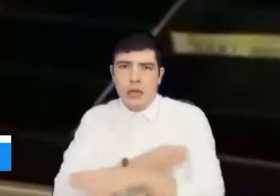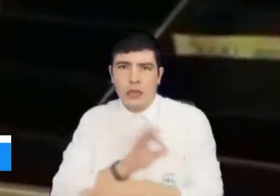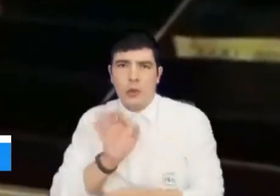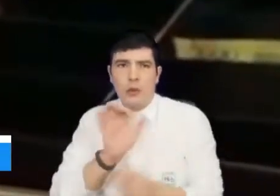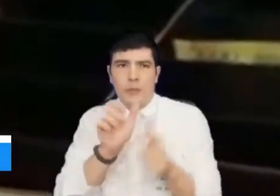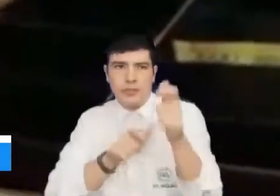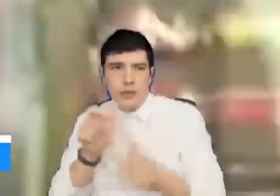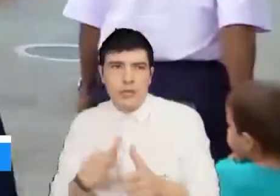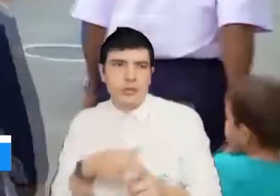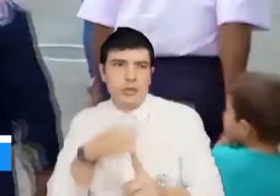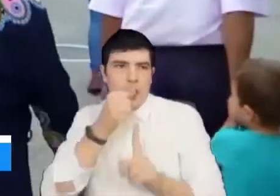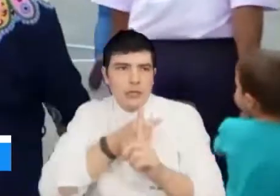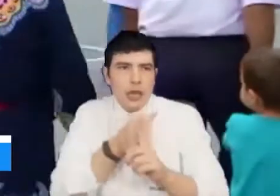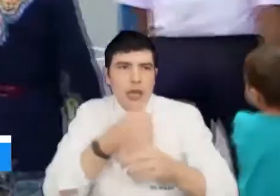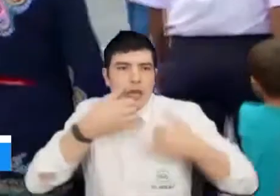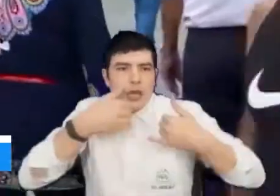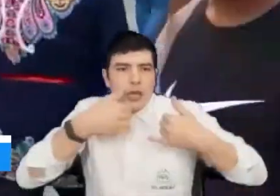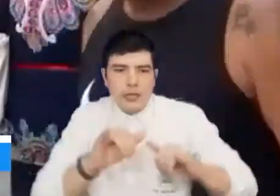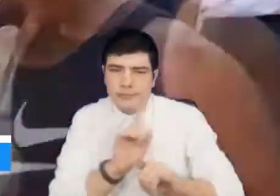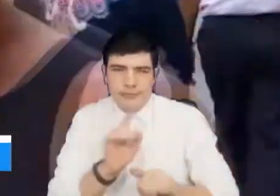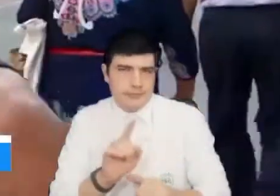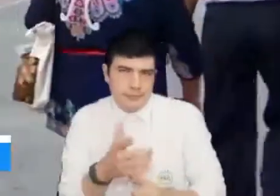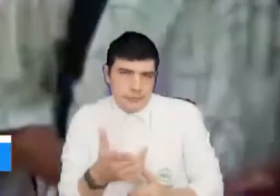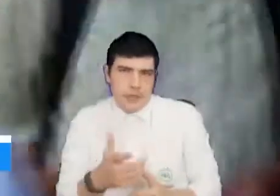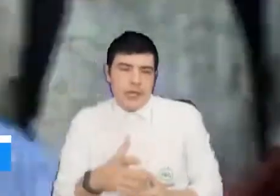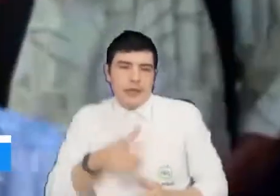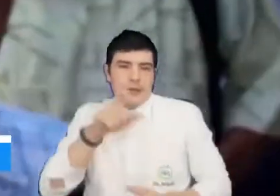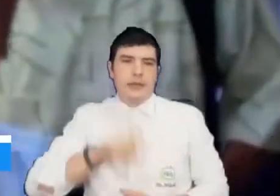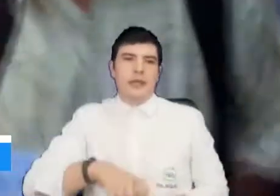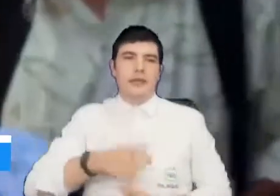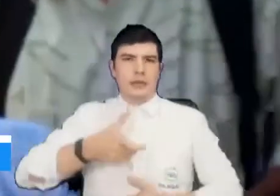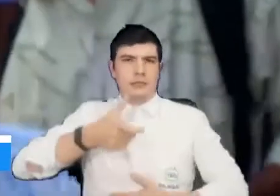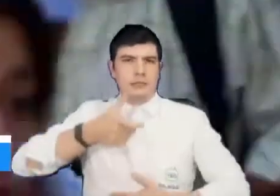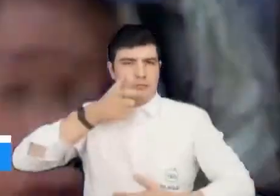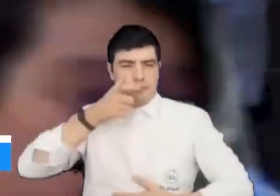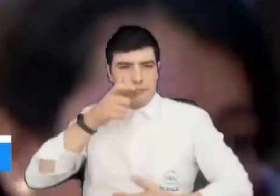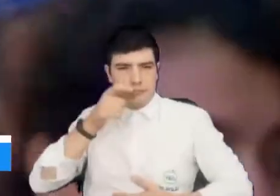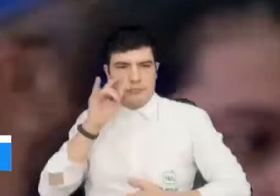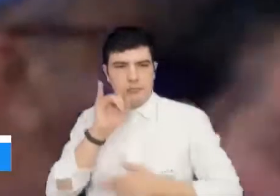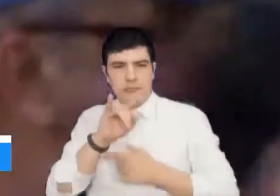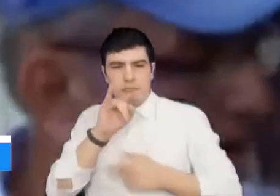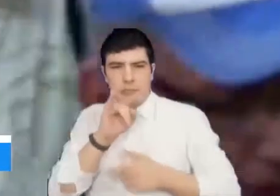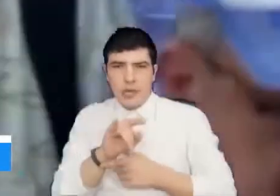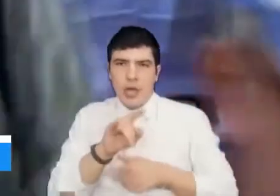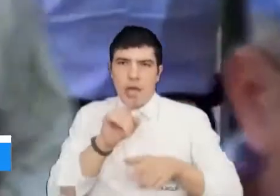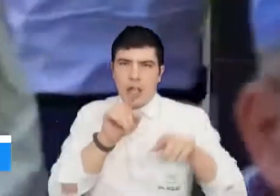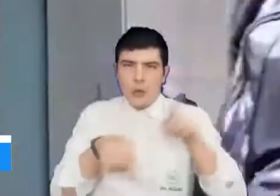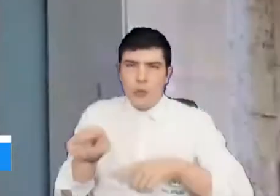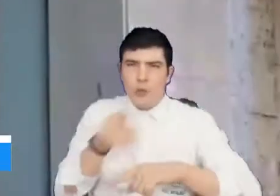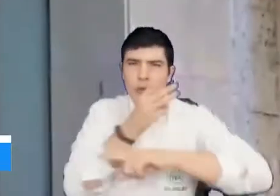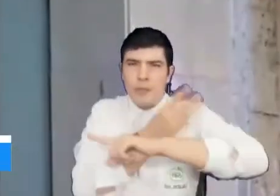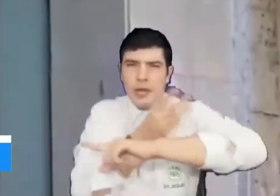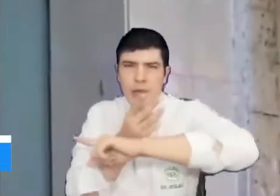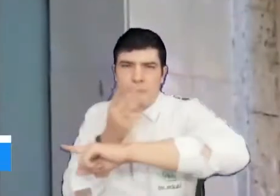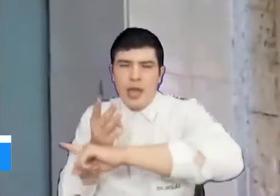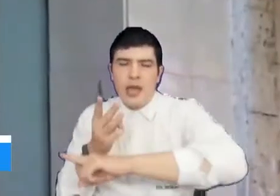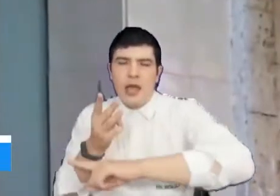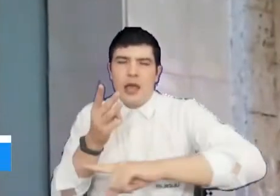y hay que estar vigilantes, sobre todo de páginas web falsas donde piden datos